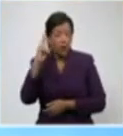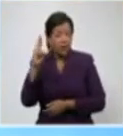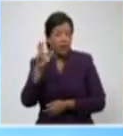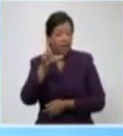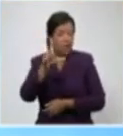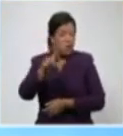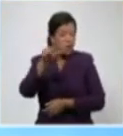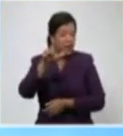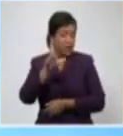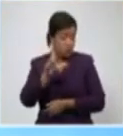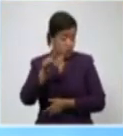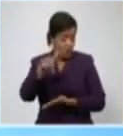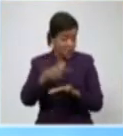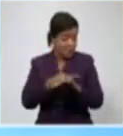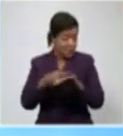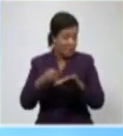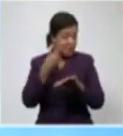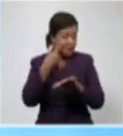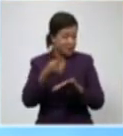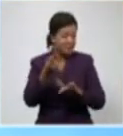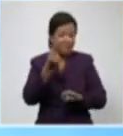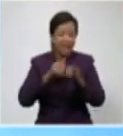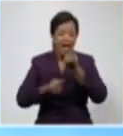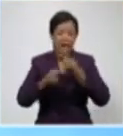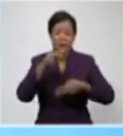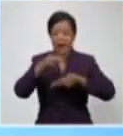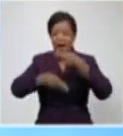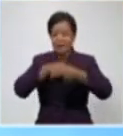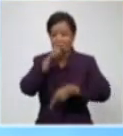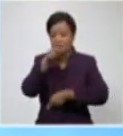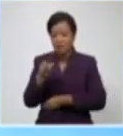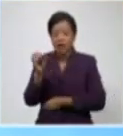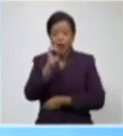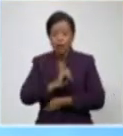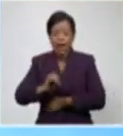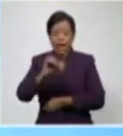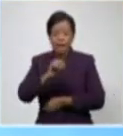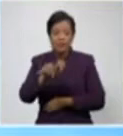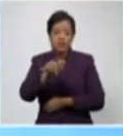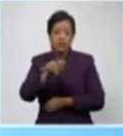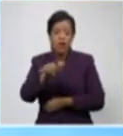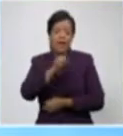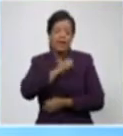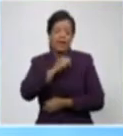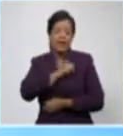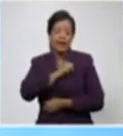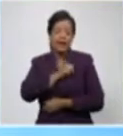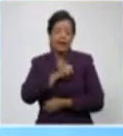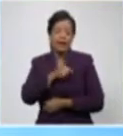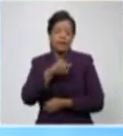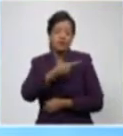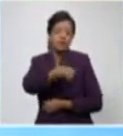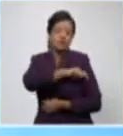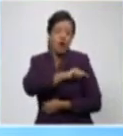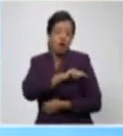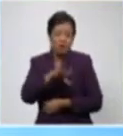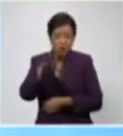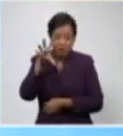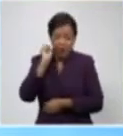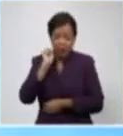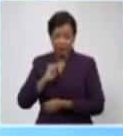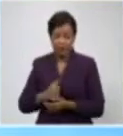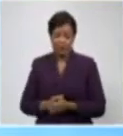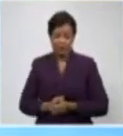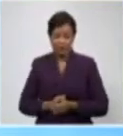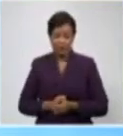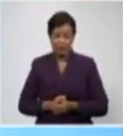el lunes de esta semana les mostré algunas de las acciones que organizan para tratar de ganar ese llamado espacio simbólico. Se trata